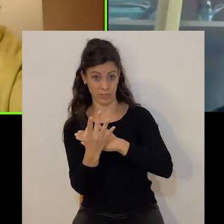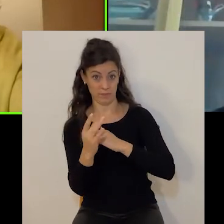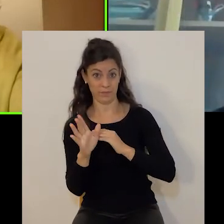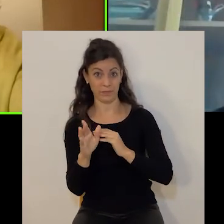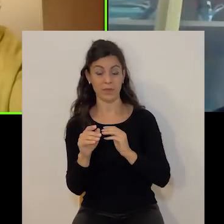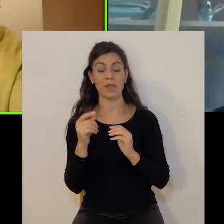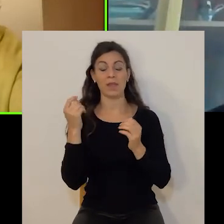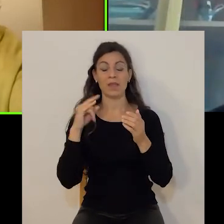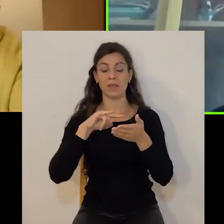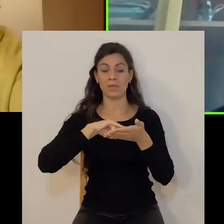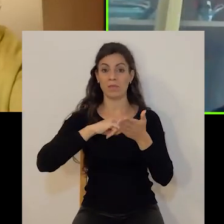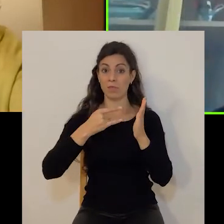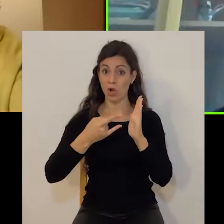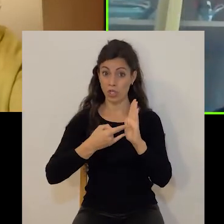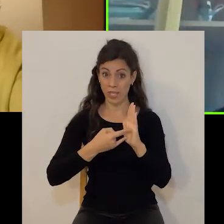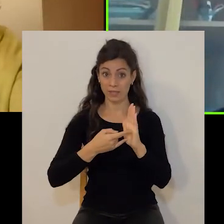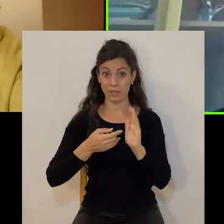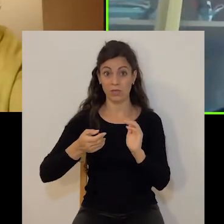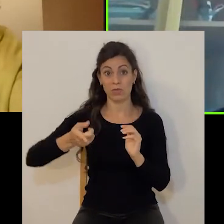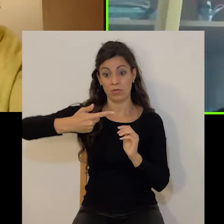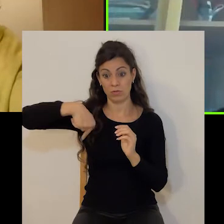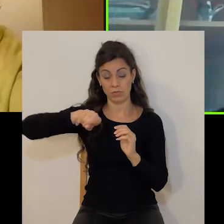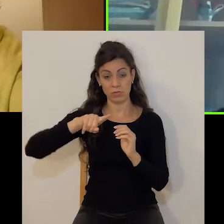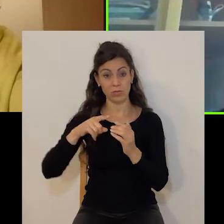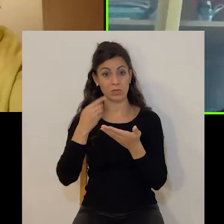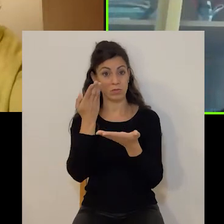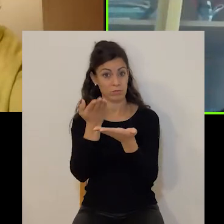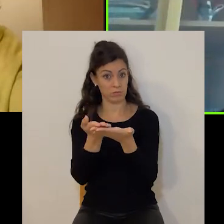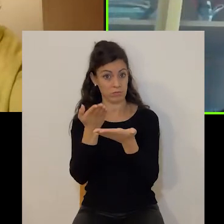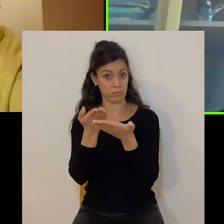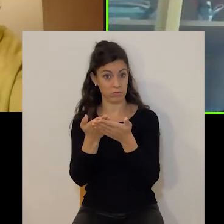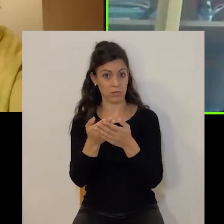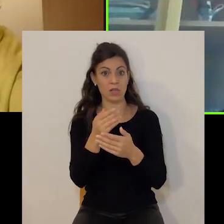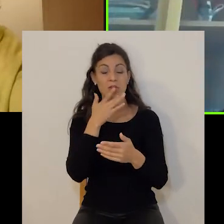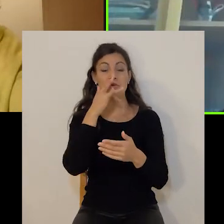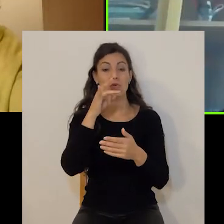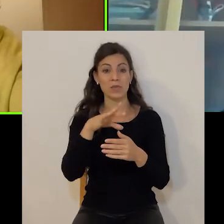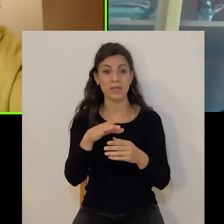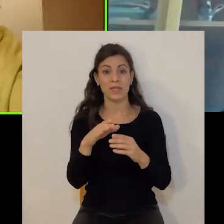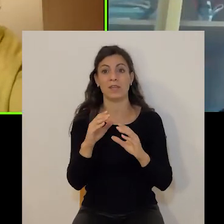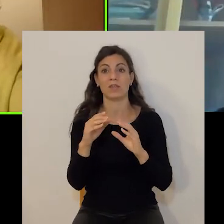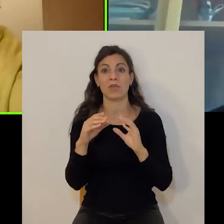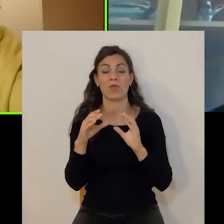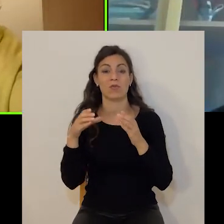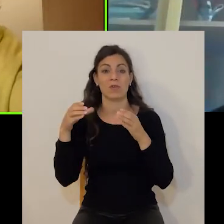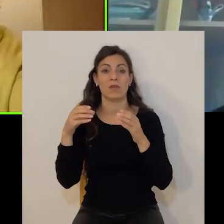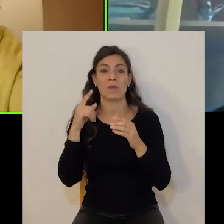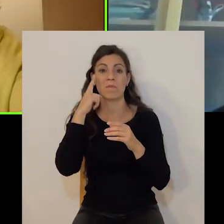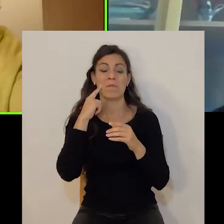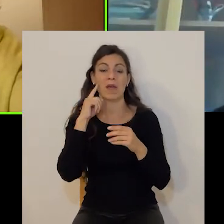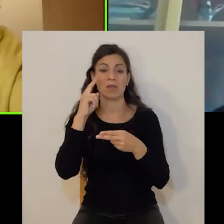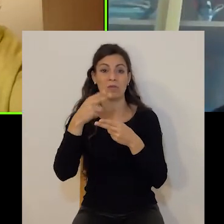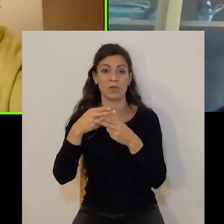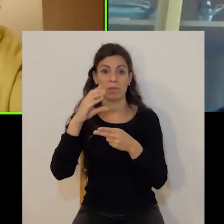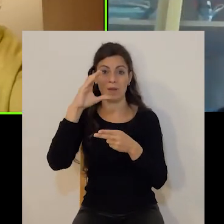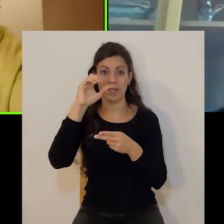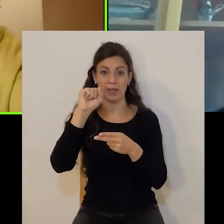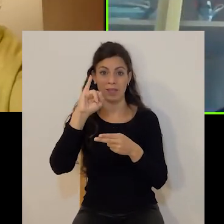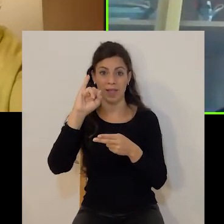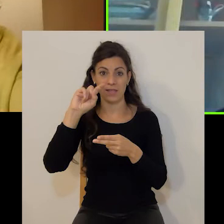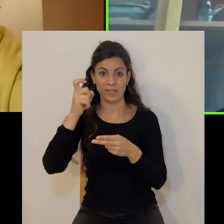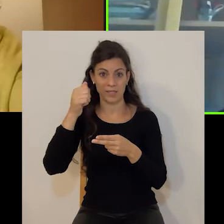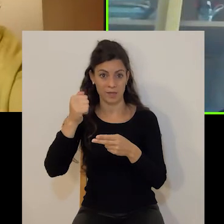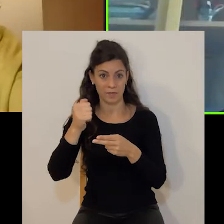es un proyecto que propusimos con Obra Social La Caixa, en el que